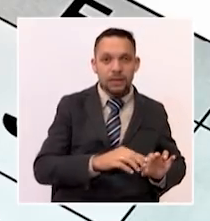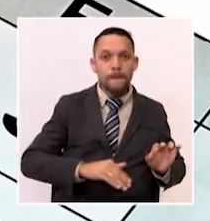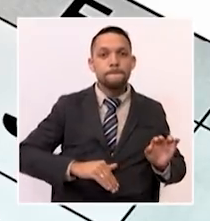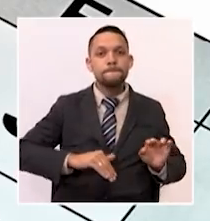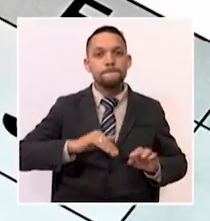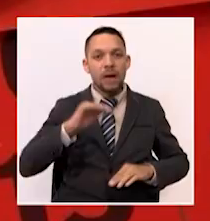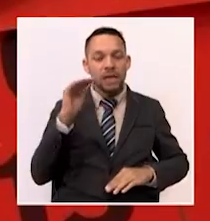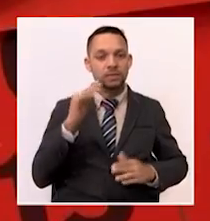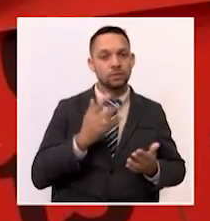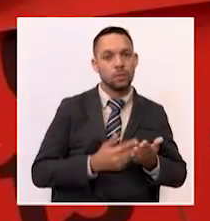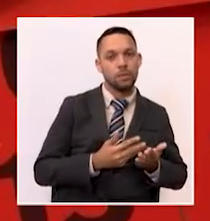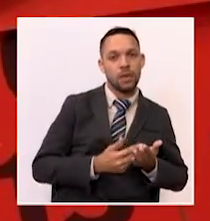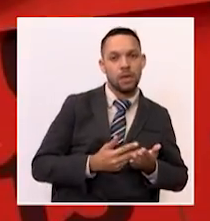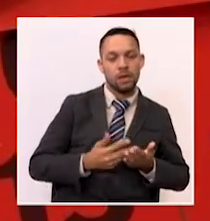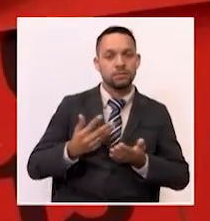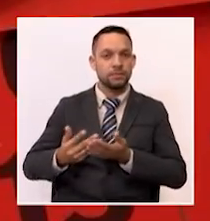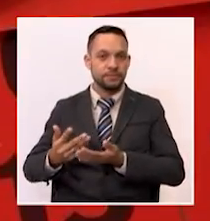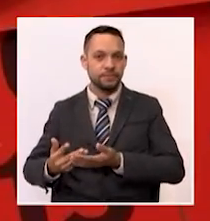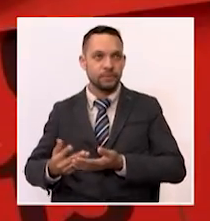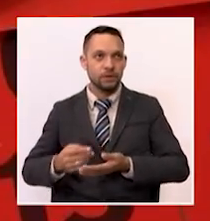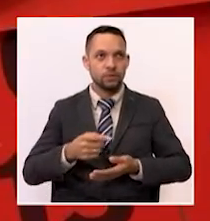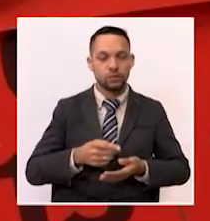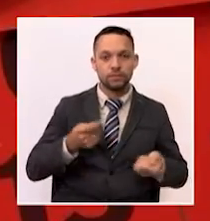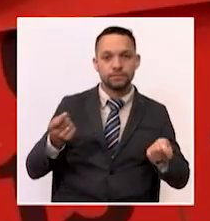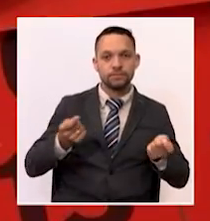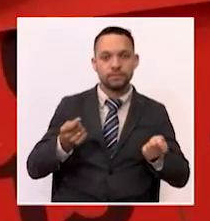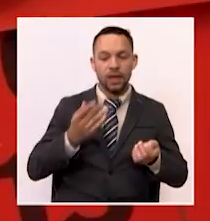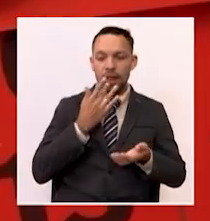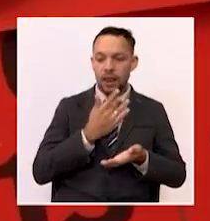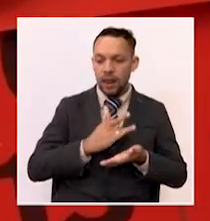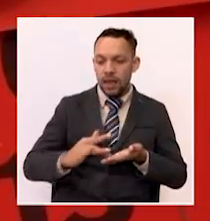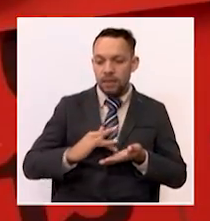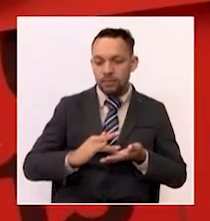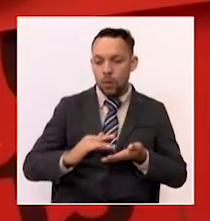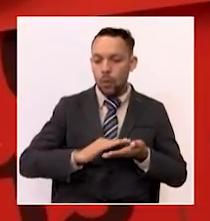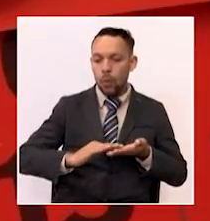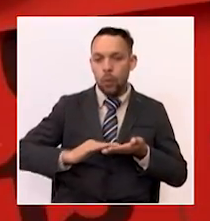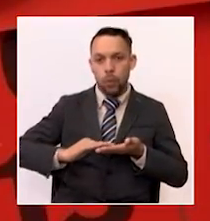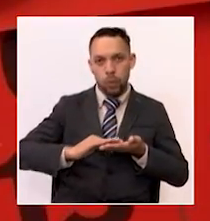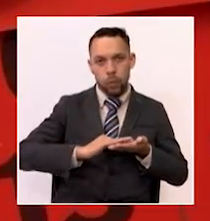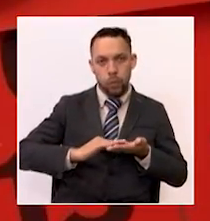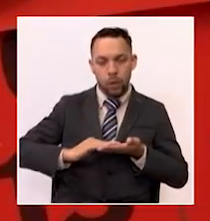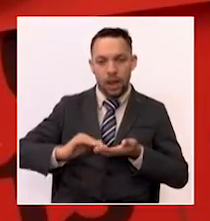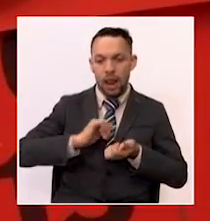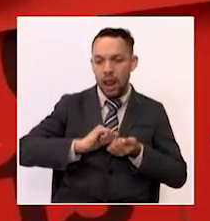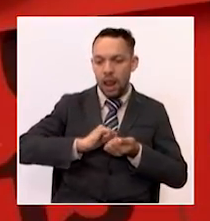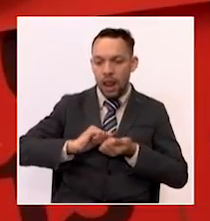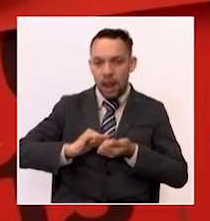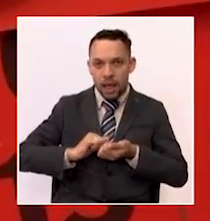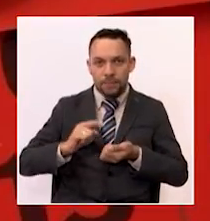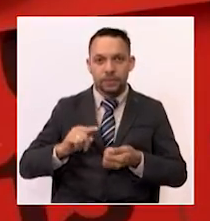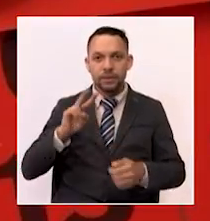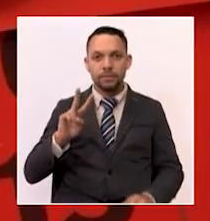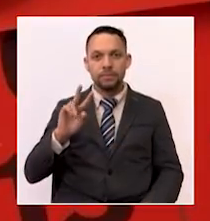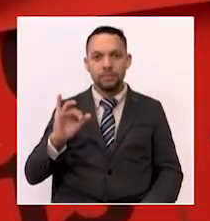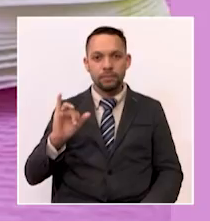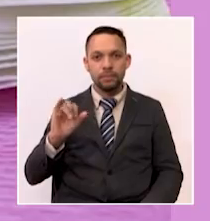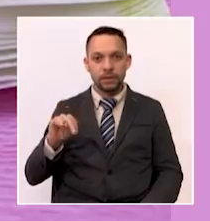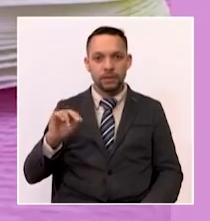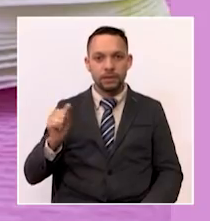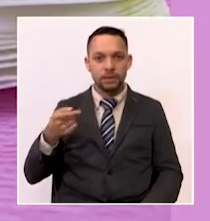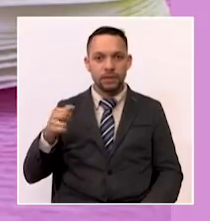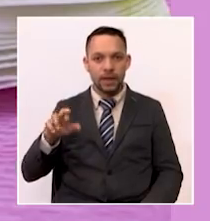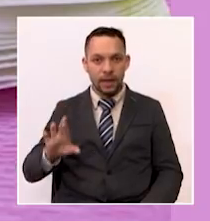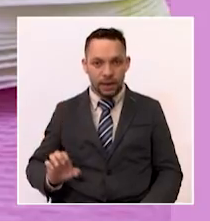de la humedad, mayor aumento del pH. Así se haga lavado, así y se demás, haga lavado, pero nunca se le va protector a quitar. Y se lava con vinagre y se hace sus tratamientos y